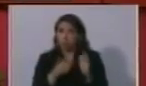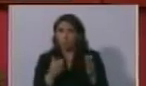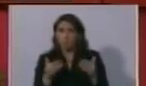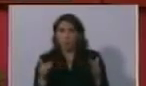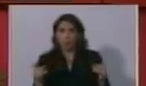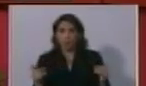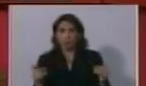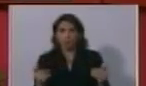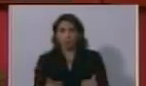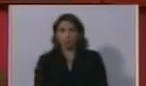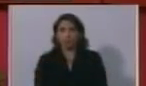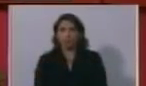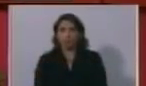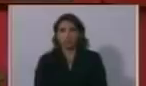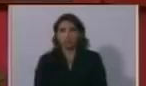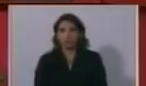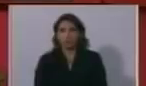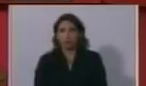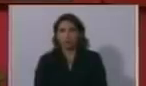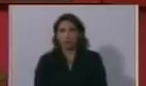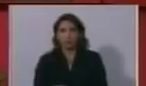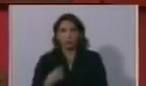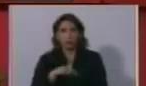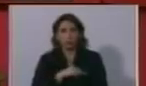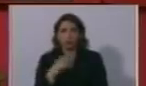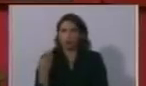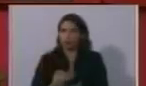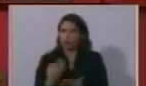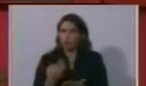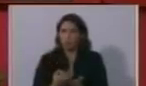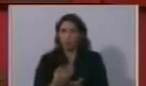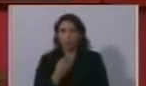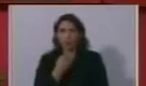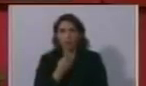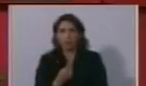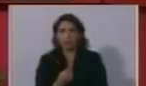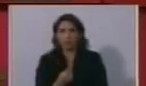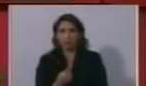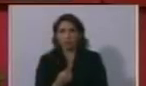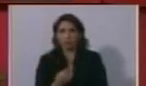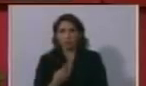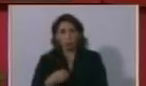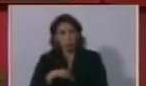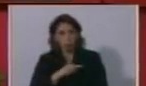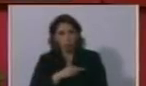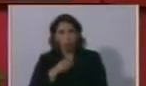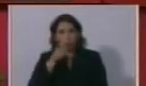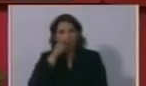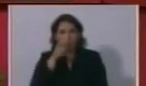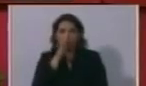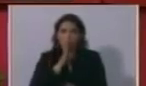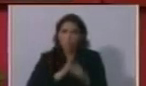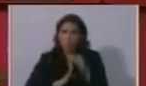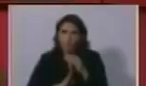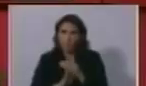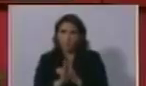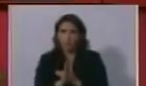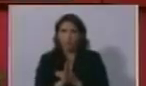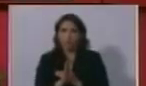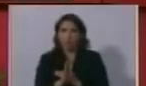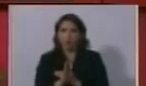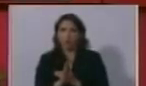Panamá. Nosotros siempre lo hemos dicho. Somos un pueblo humilde, somos un pueblo